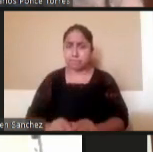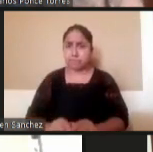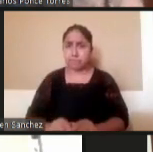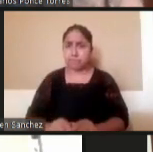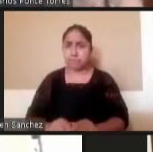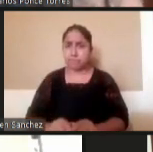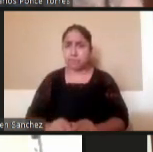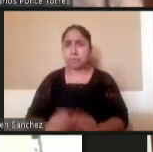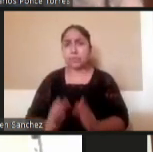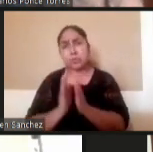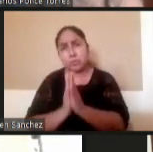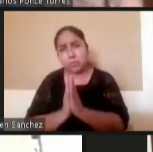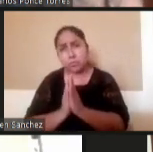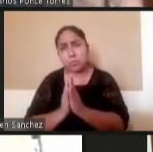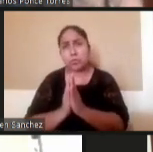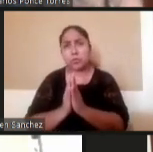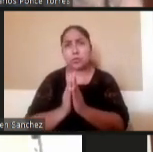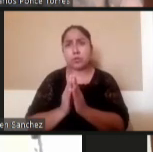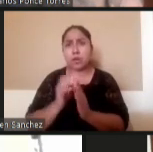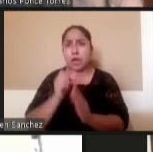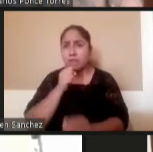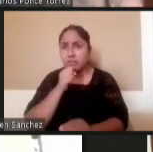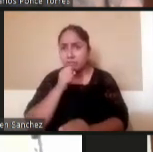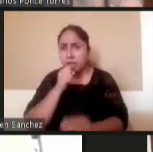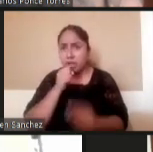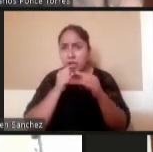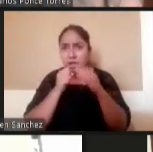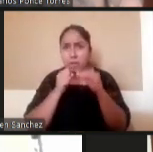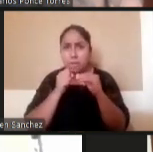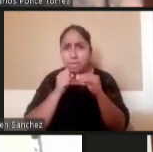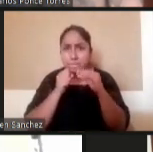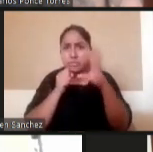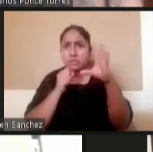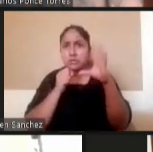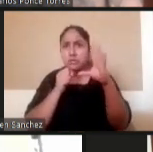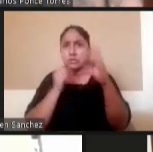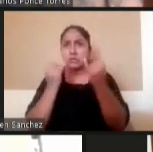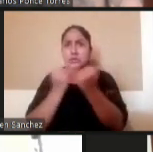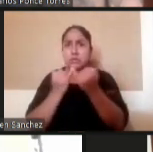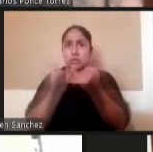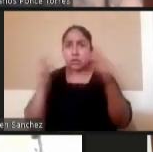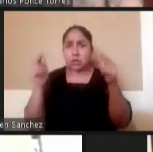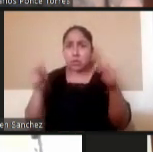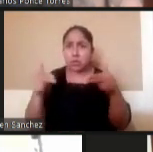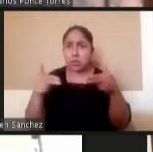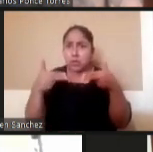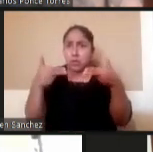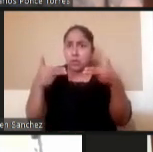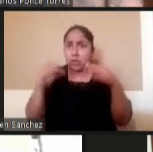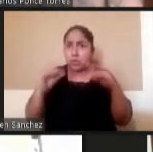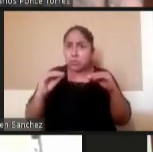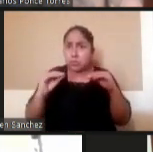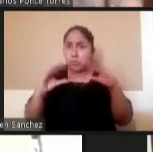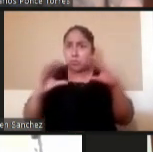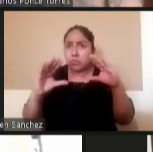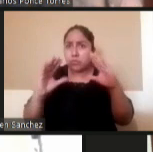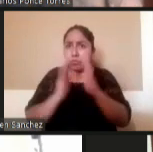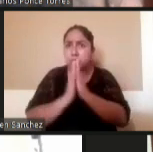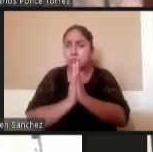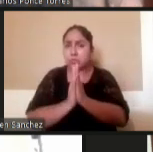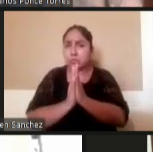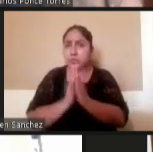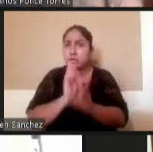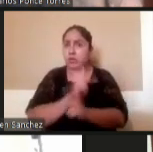Prende su micrófono y su cámara, por favor, señora María Elena Mendoza. Estoy en sesión de cabildo. Y los demás les